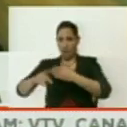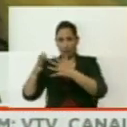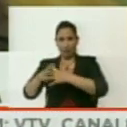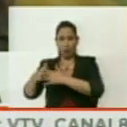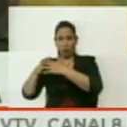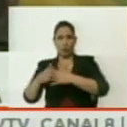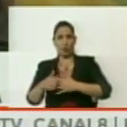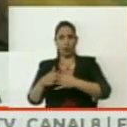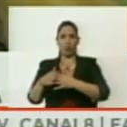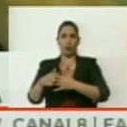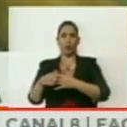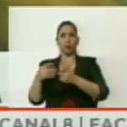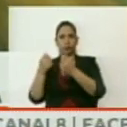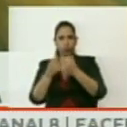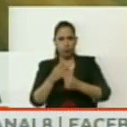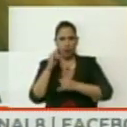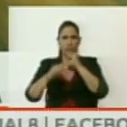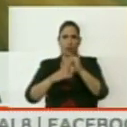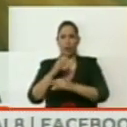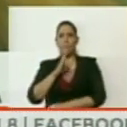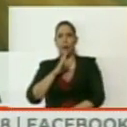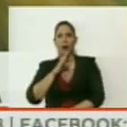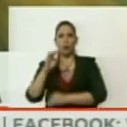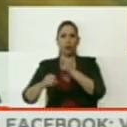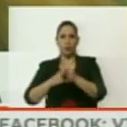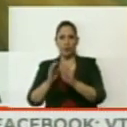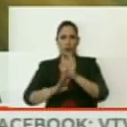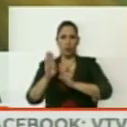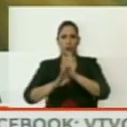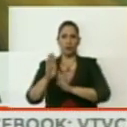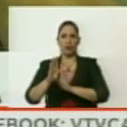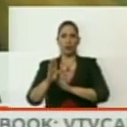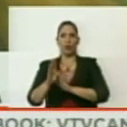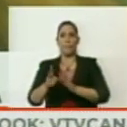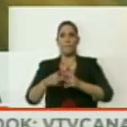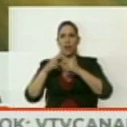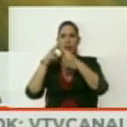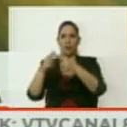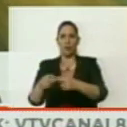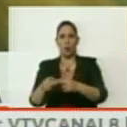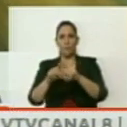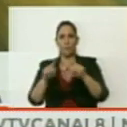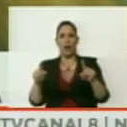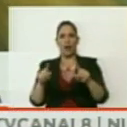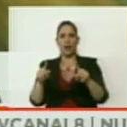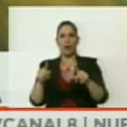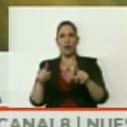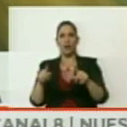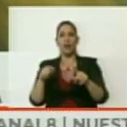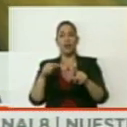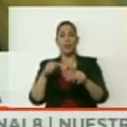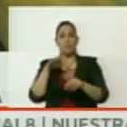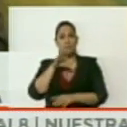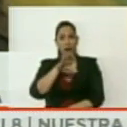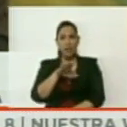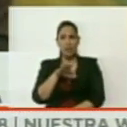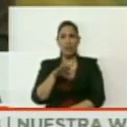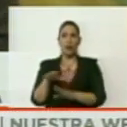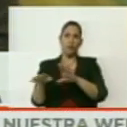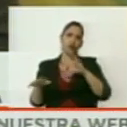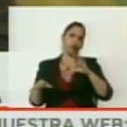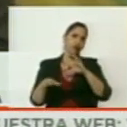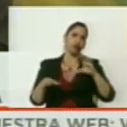Monetario Internacional, Banco Interamericano de Desarrollo, préstamos para que se endeude el país, políticas